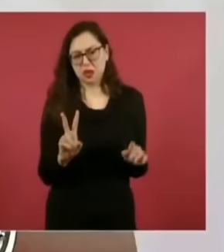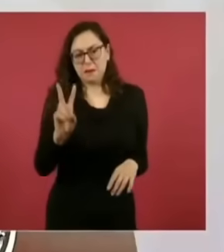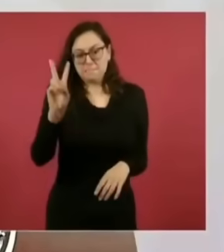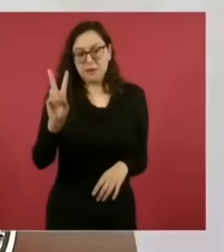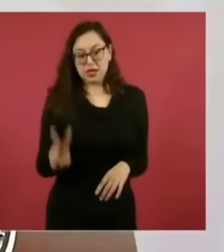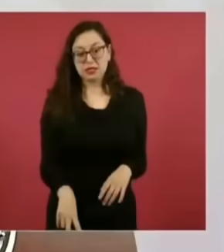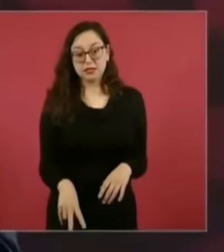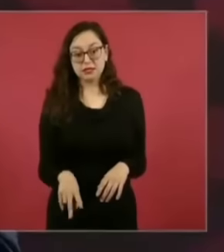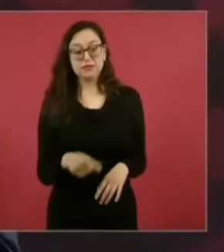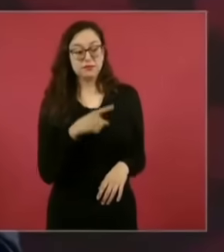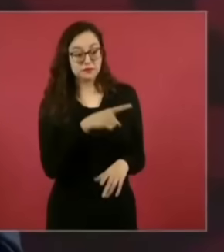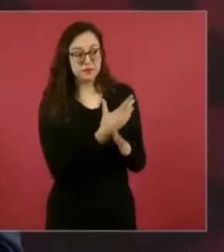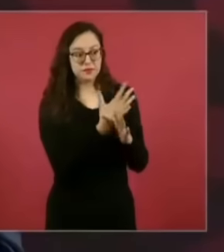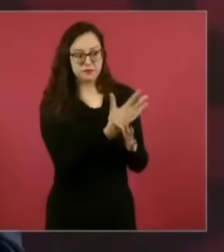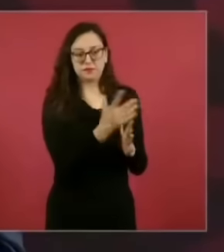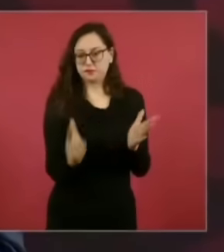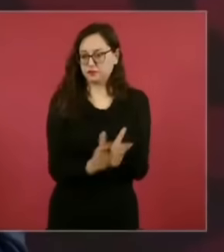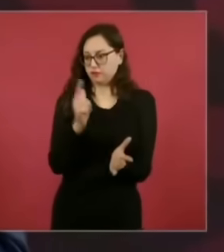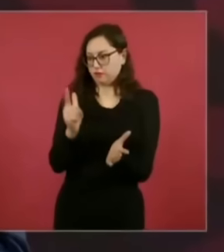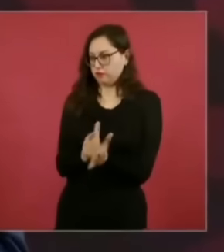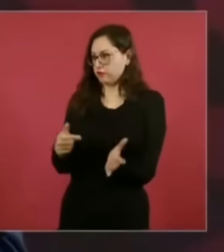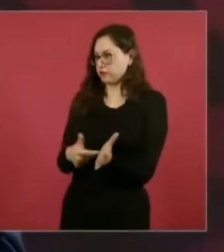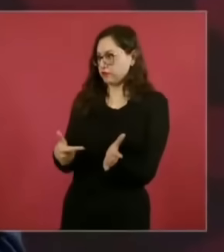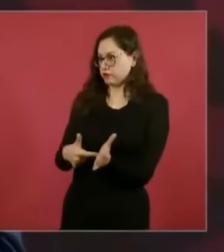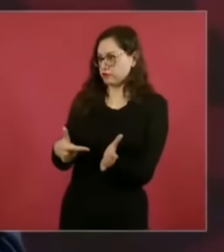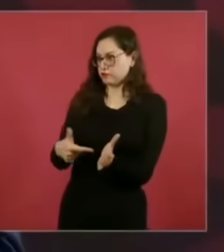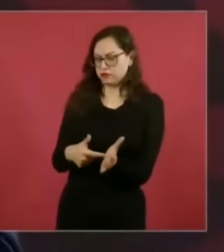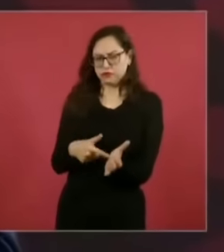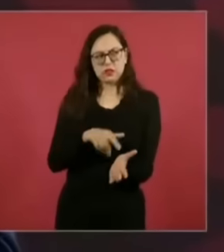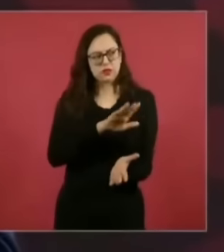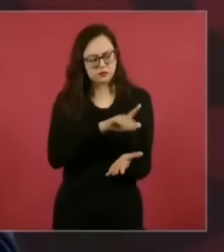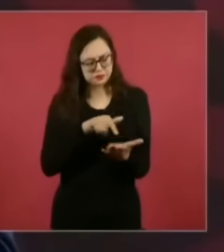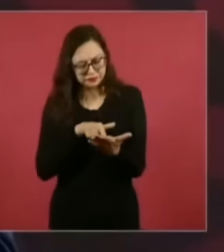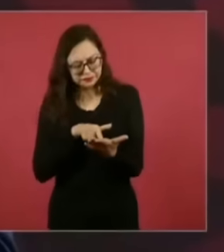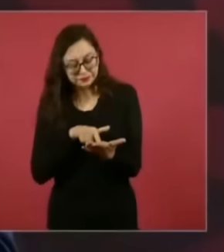la ley se los permitía, y en efecto